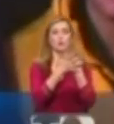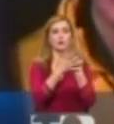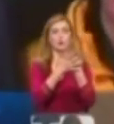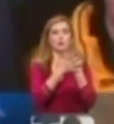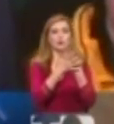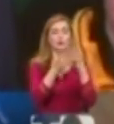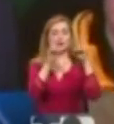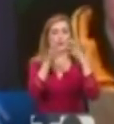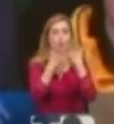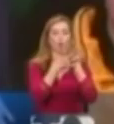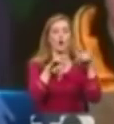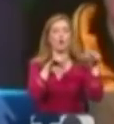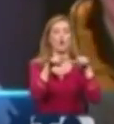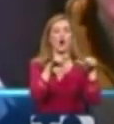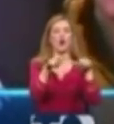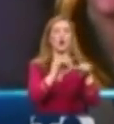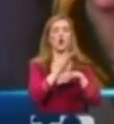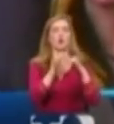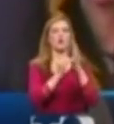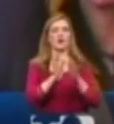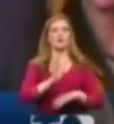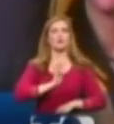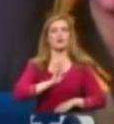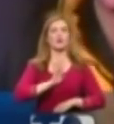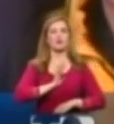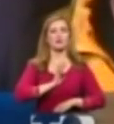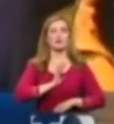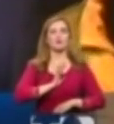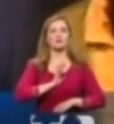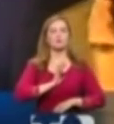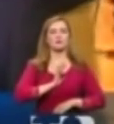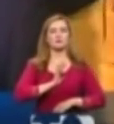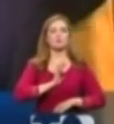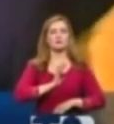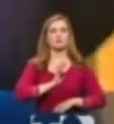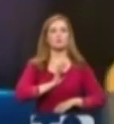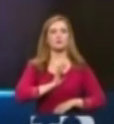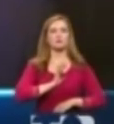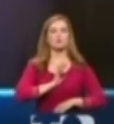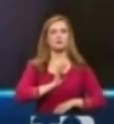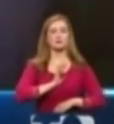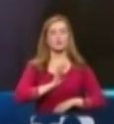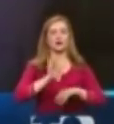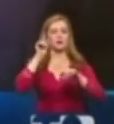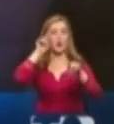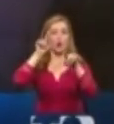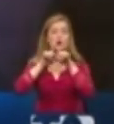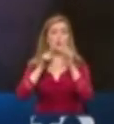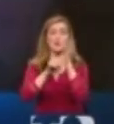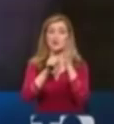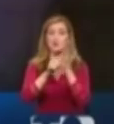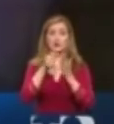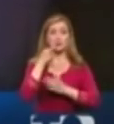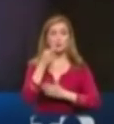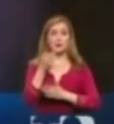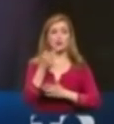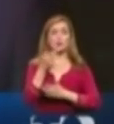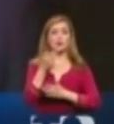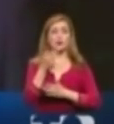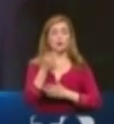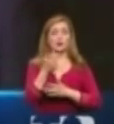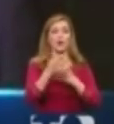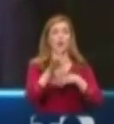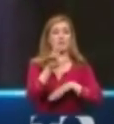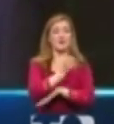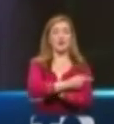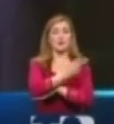son calabozos, un lugar antitécnico totalmente acordado por el tema del ministerio, y nos dicen no lo podemos tener allá más